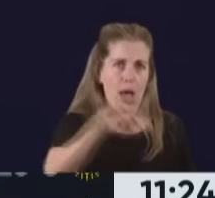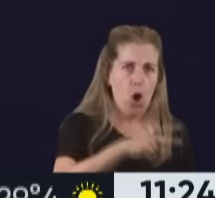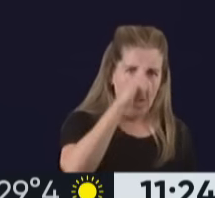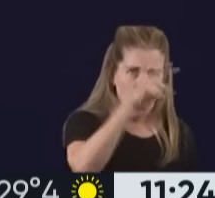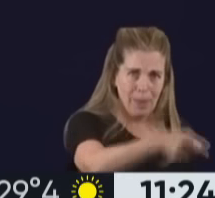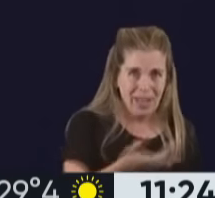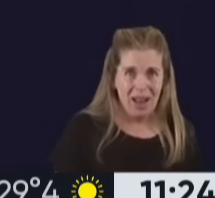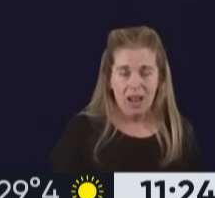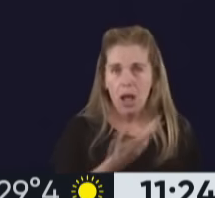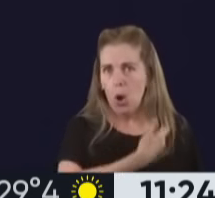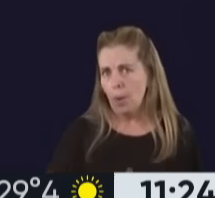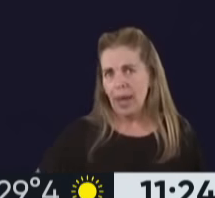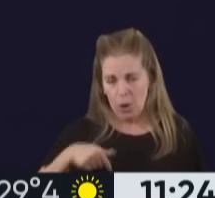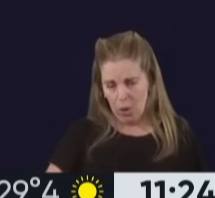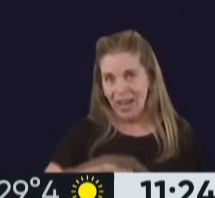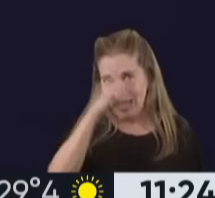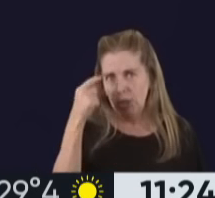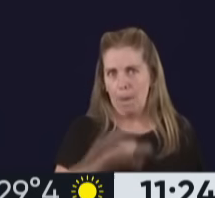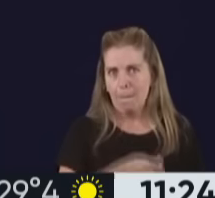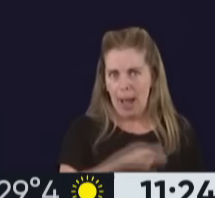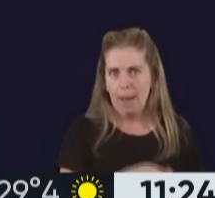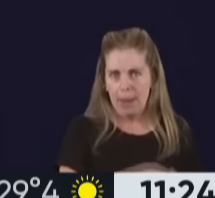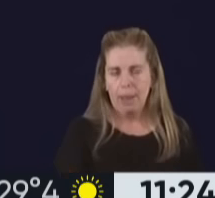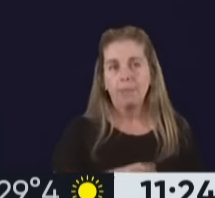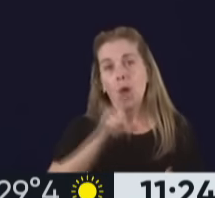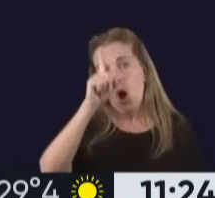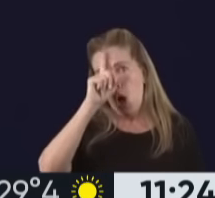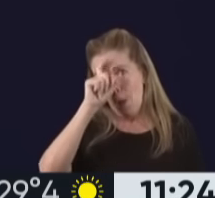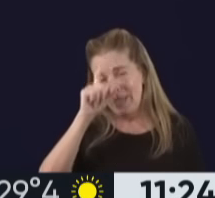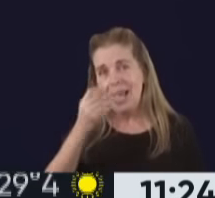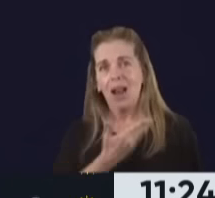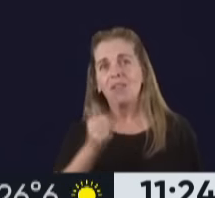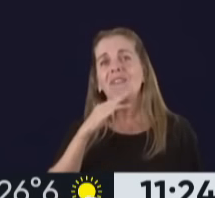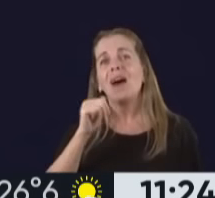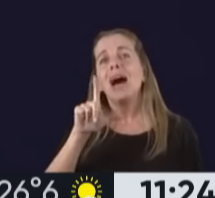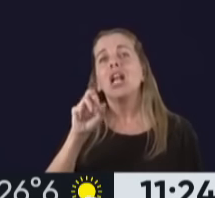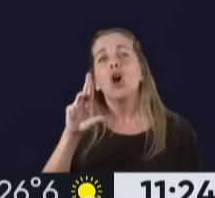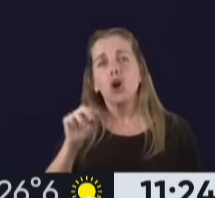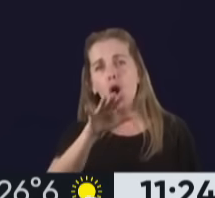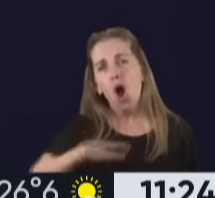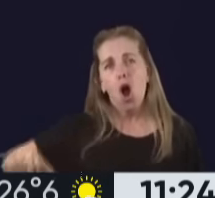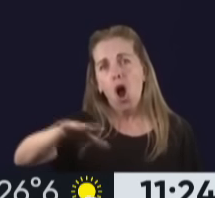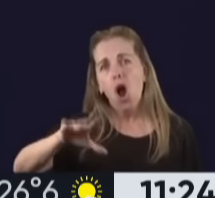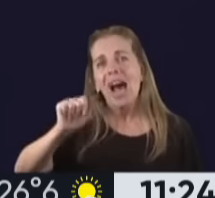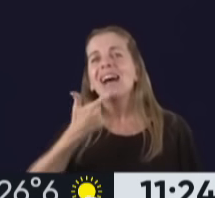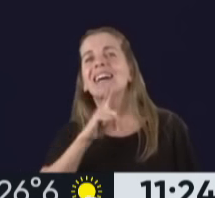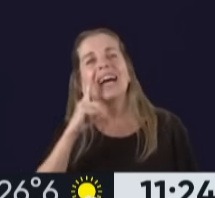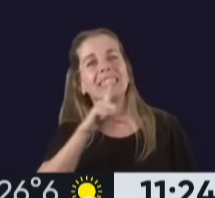no, no puede funcionar y la gente se quedaría sin atención. El Hospital René Favaloro, en Rafael Castillo, por esta